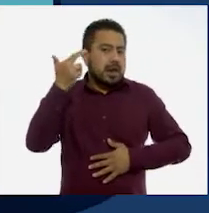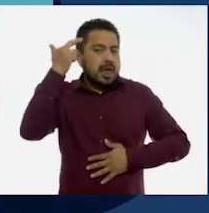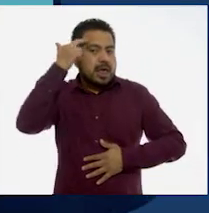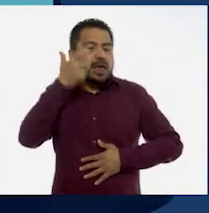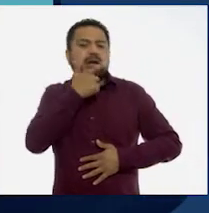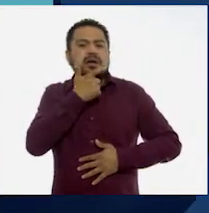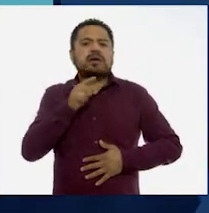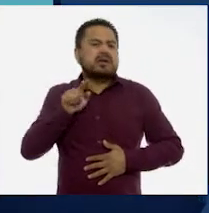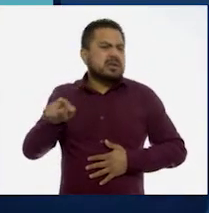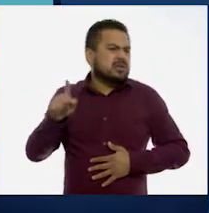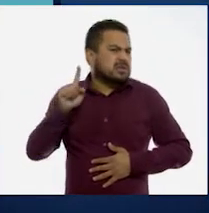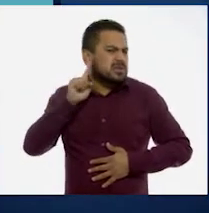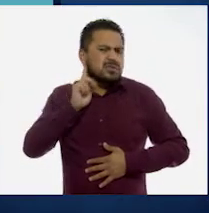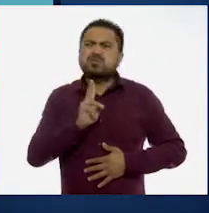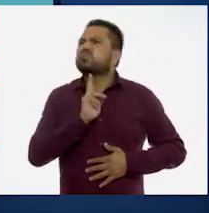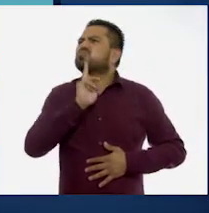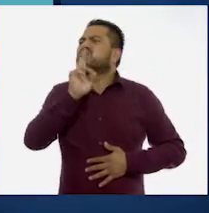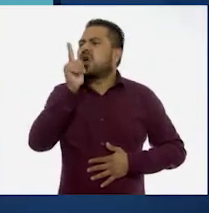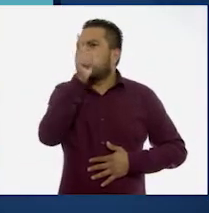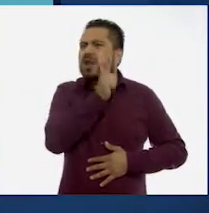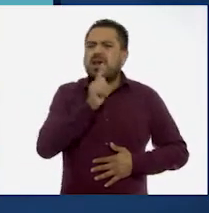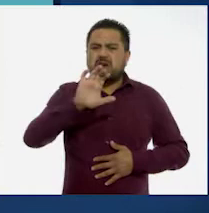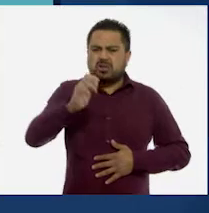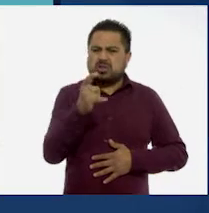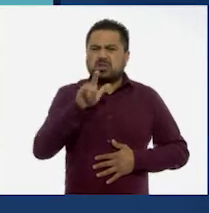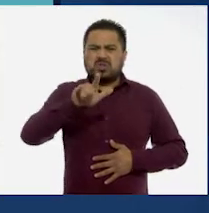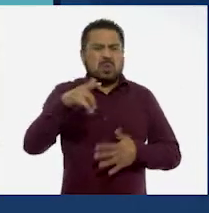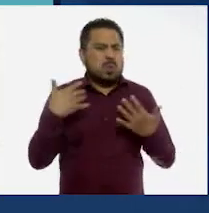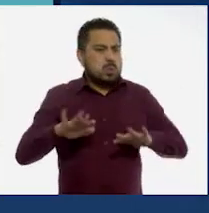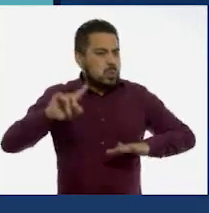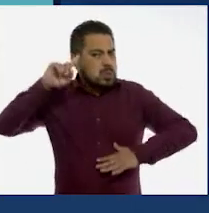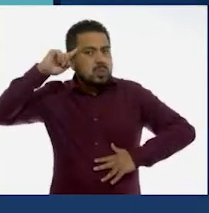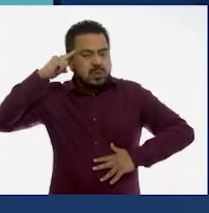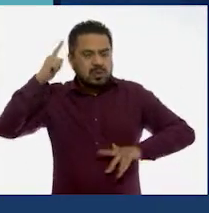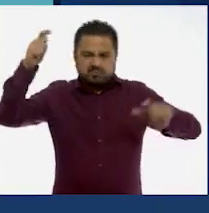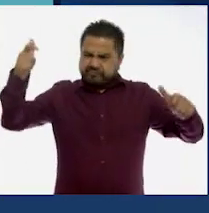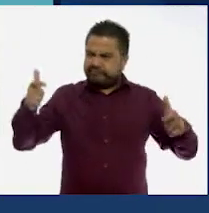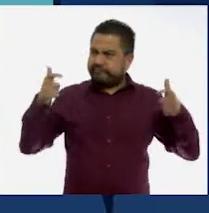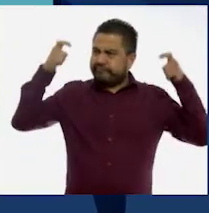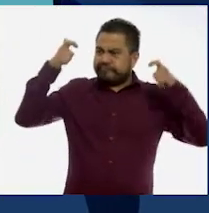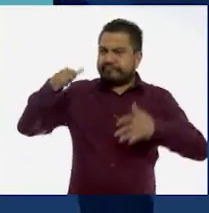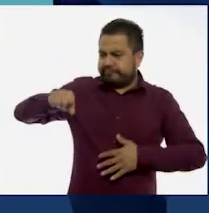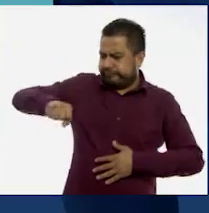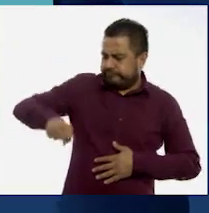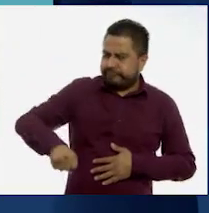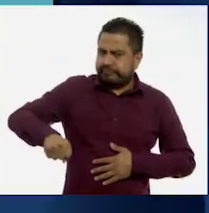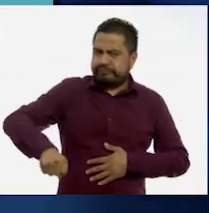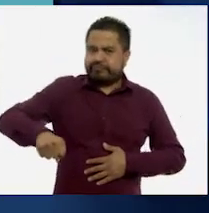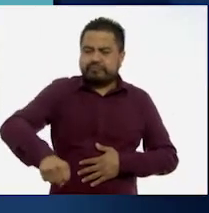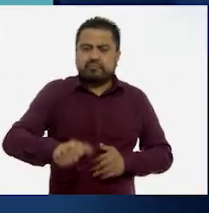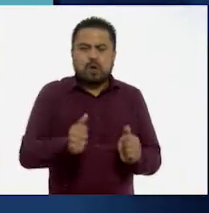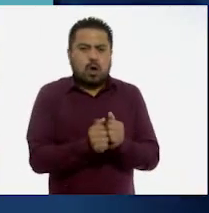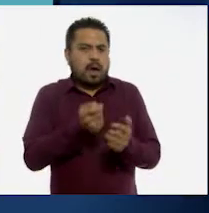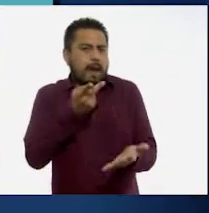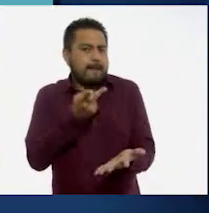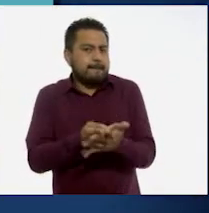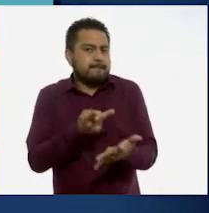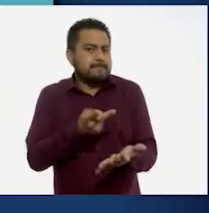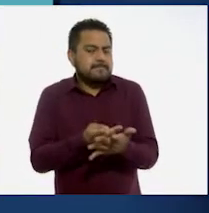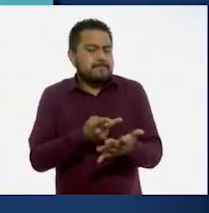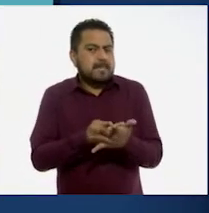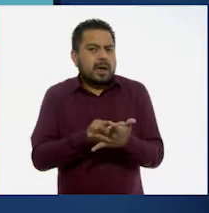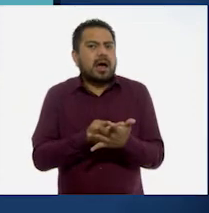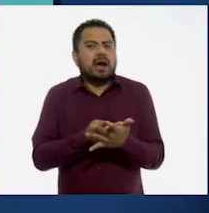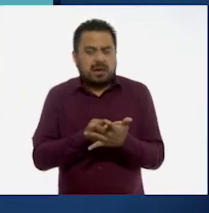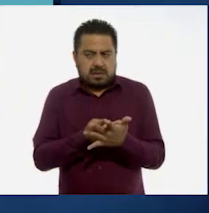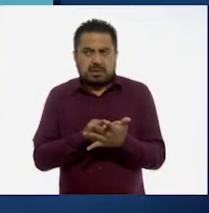escucharla hablar chol enfurecida, ataviada con sus extravagantes sombreros y su bastón con empuñadura de plata, le